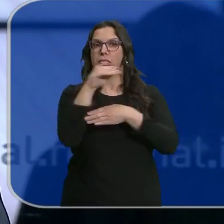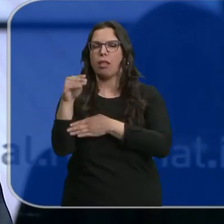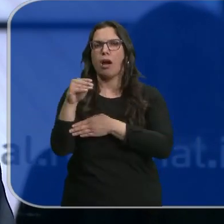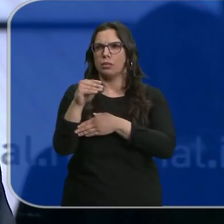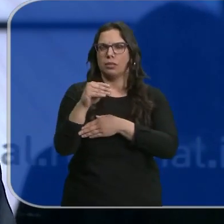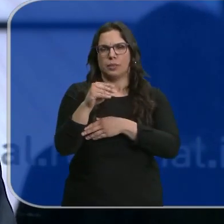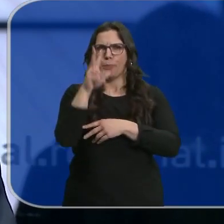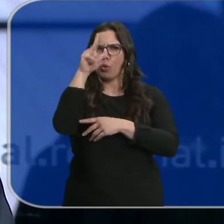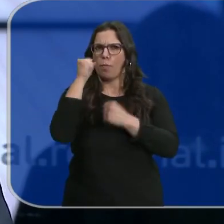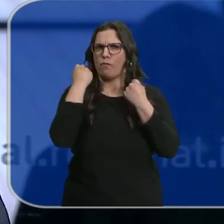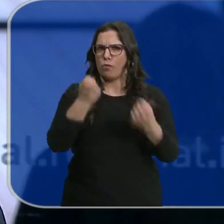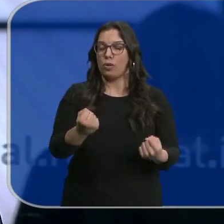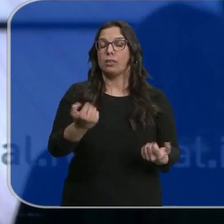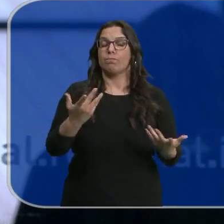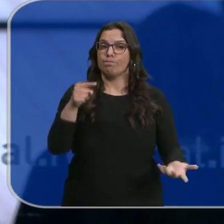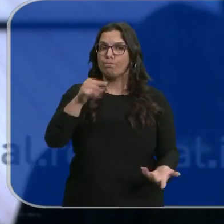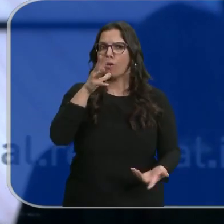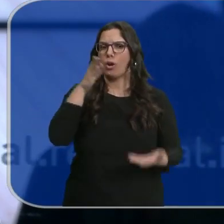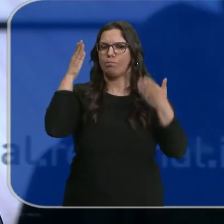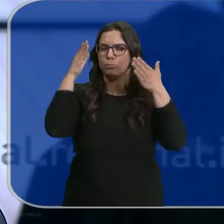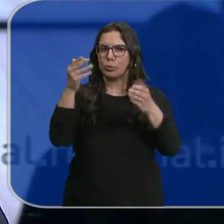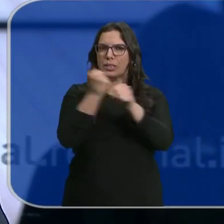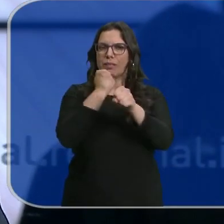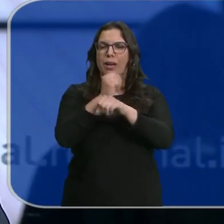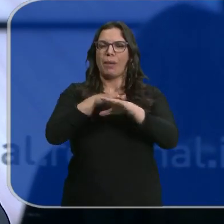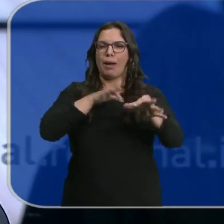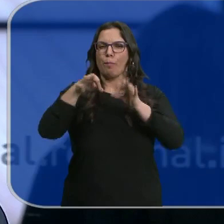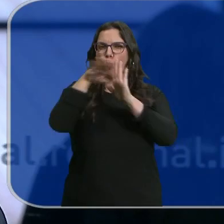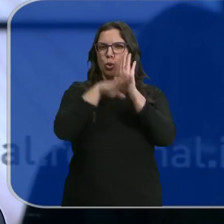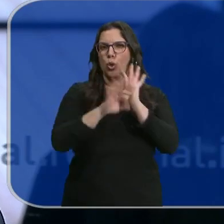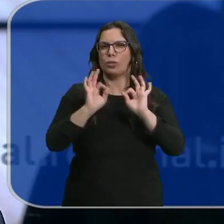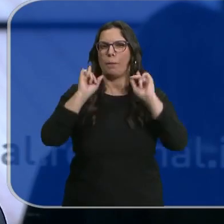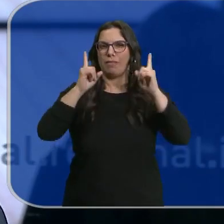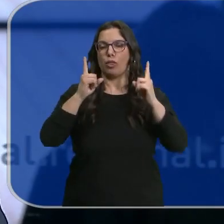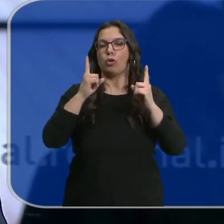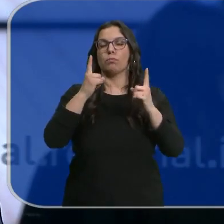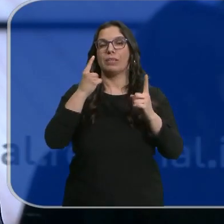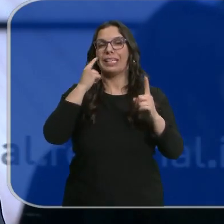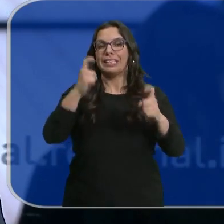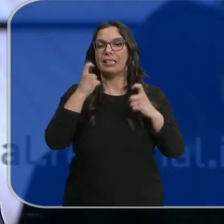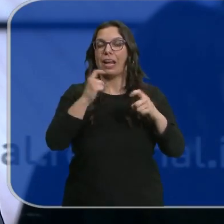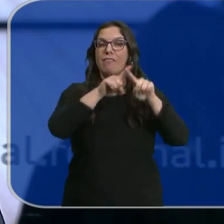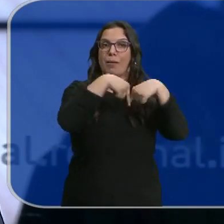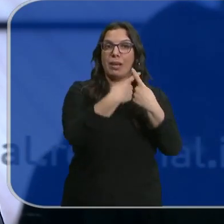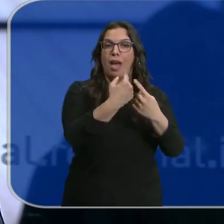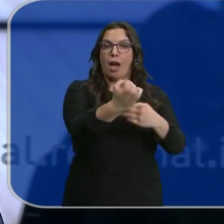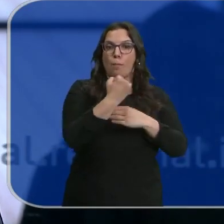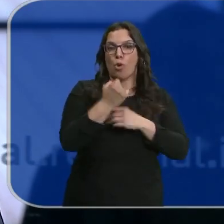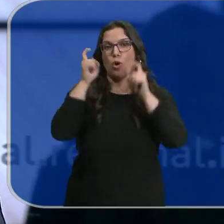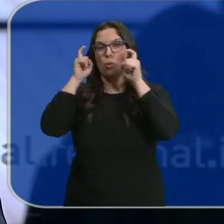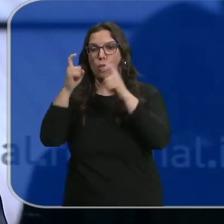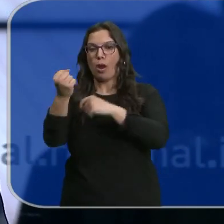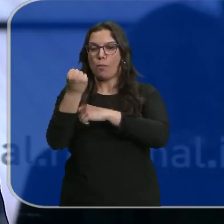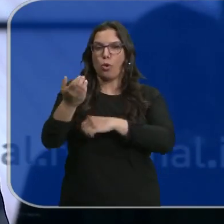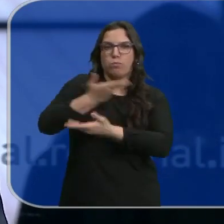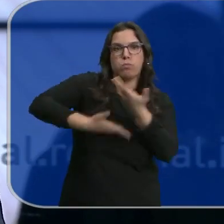son especialmente preocupantes. Por eso se trabaja en un protocolo de prevención en el que se habla de apoyarse en las familias y los educadores para intentar